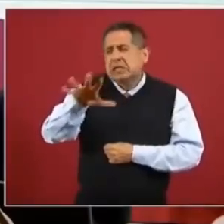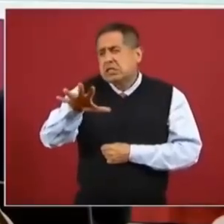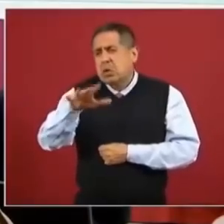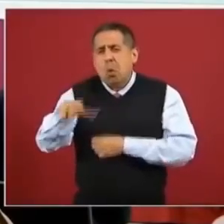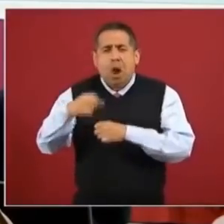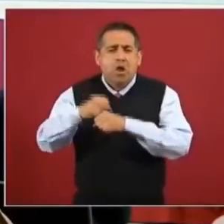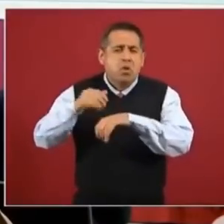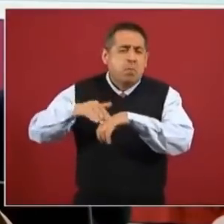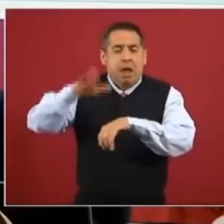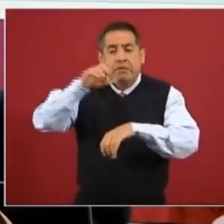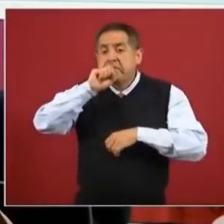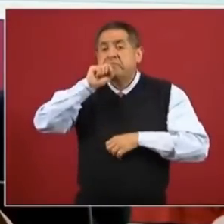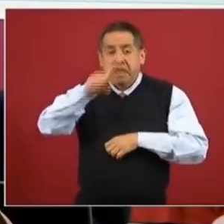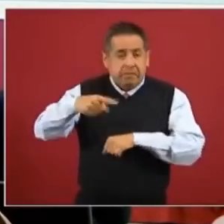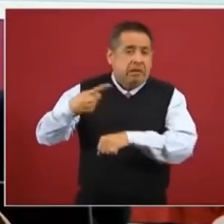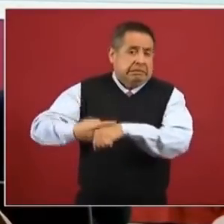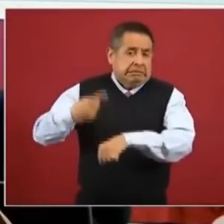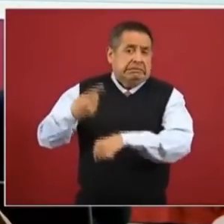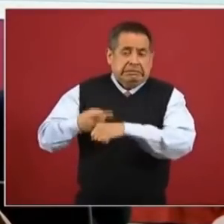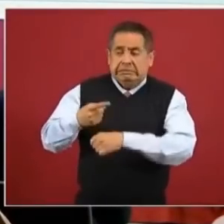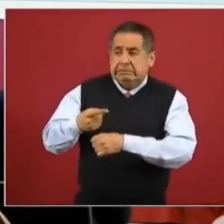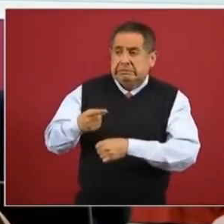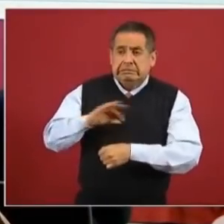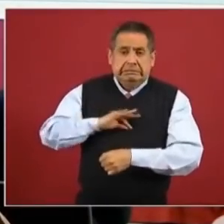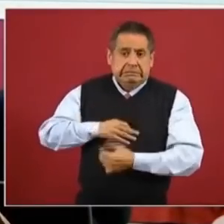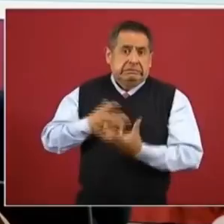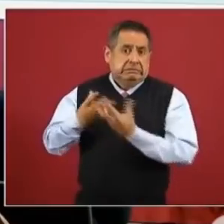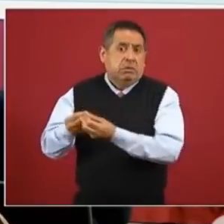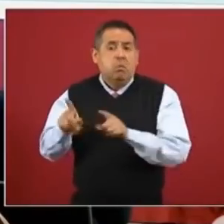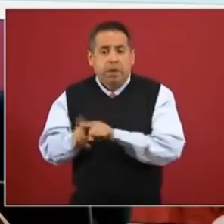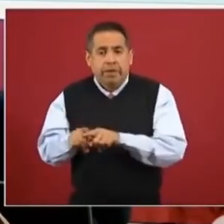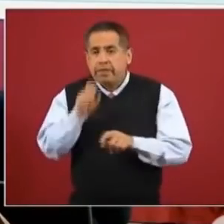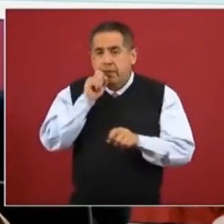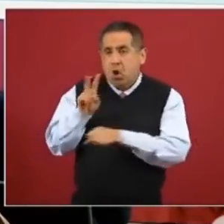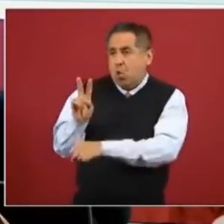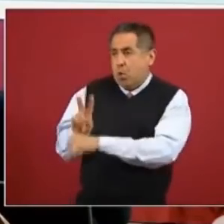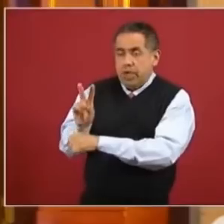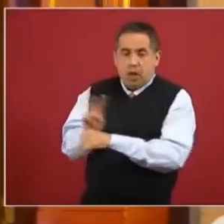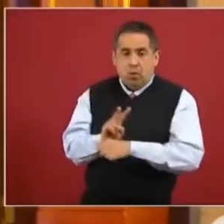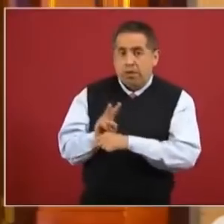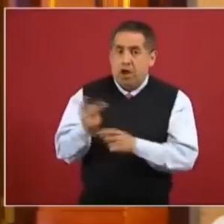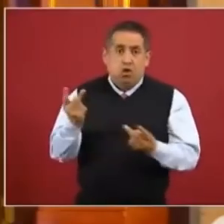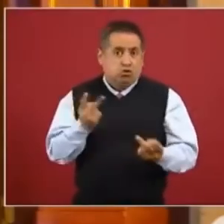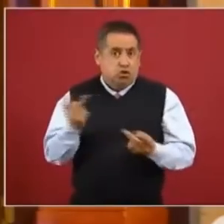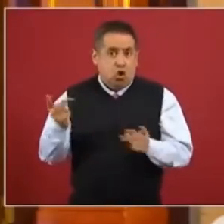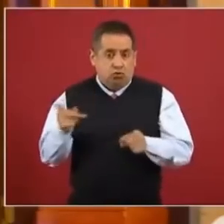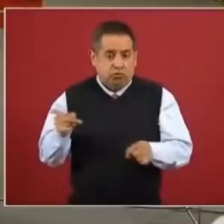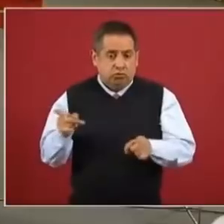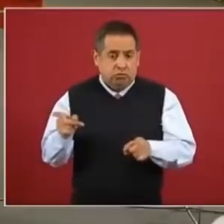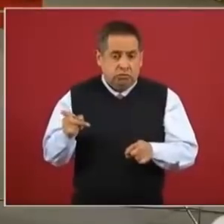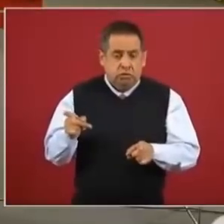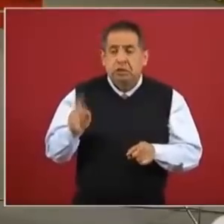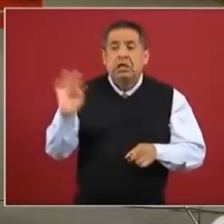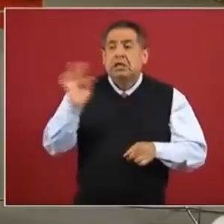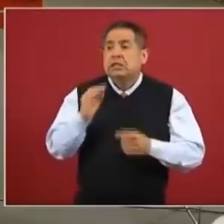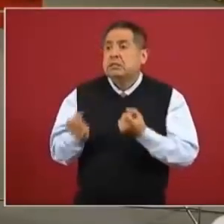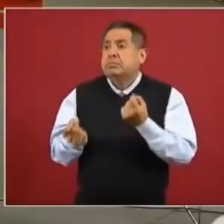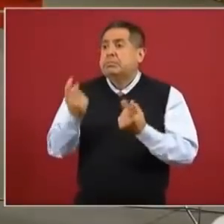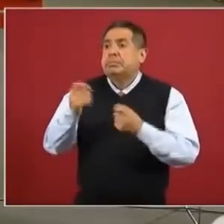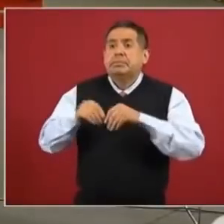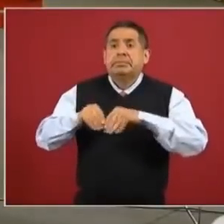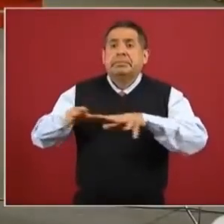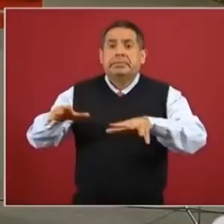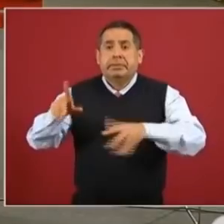65 años, también son nuestros grupos vulnerables y sobre ellos tenemos que tener especial atención cuando tengamos manifestaciones